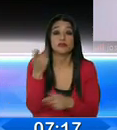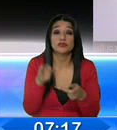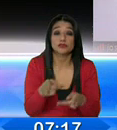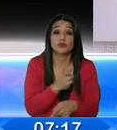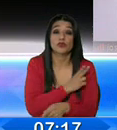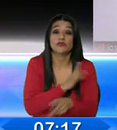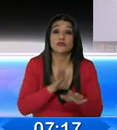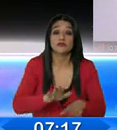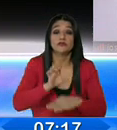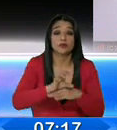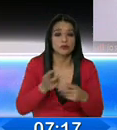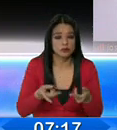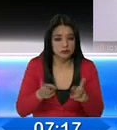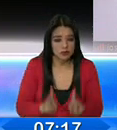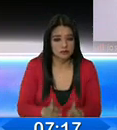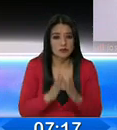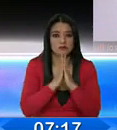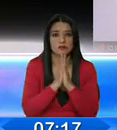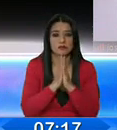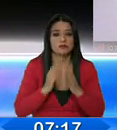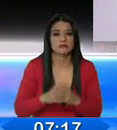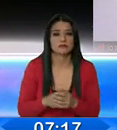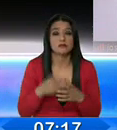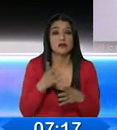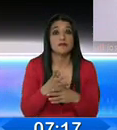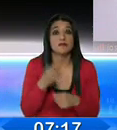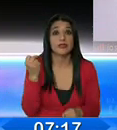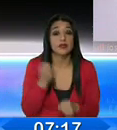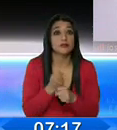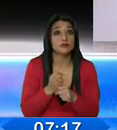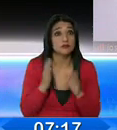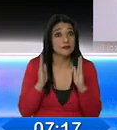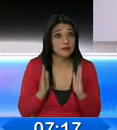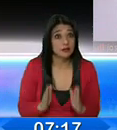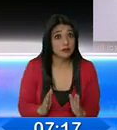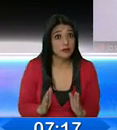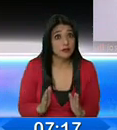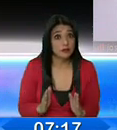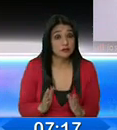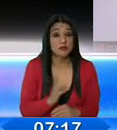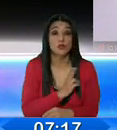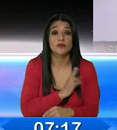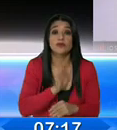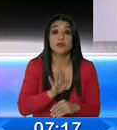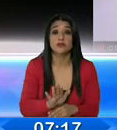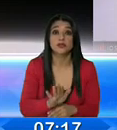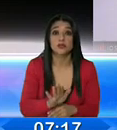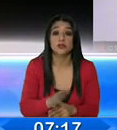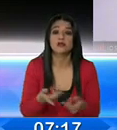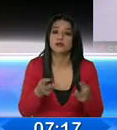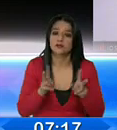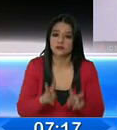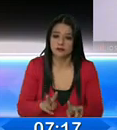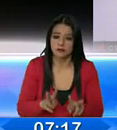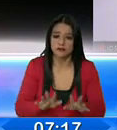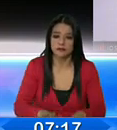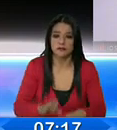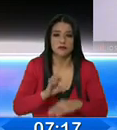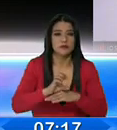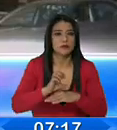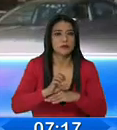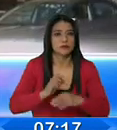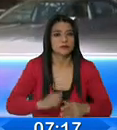Universitarios del país, de la Federación de Trabajadores de las Universidades y Escuelas Politécnicas del país, de la